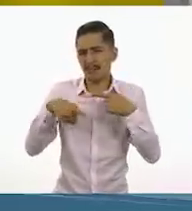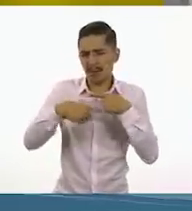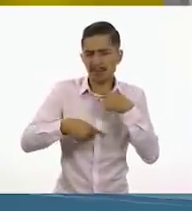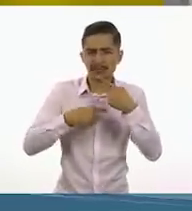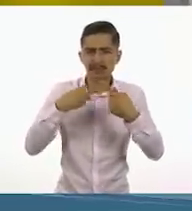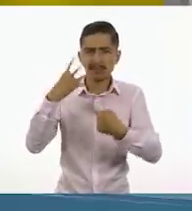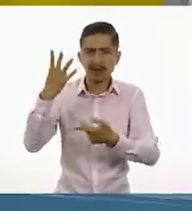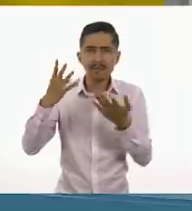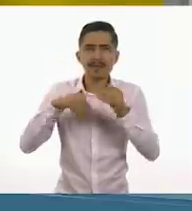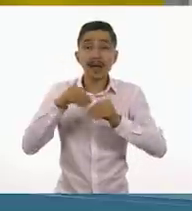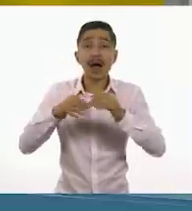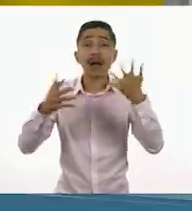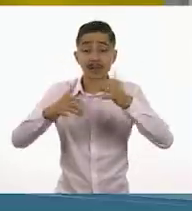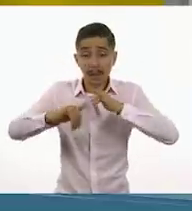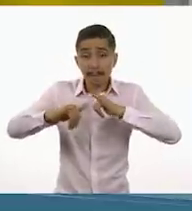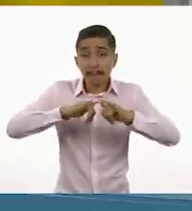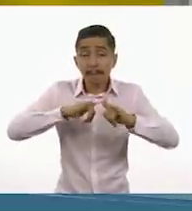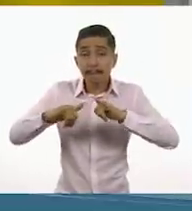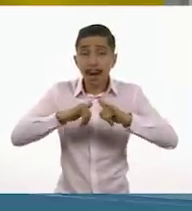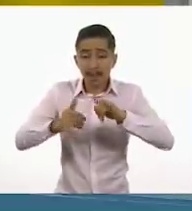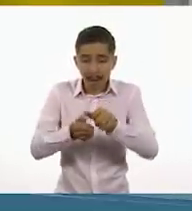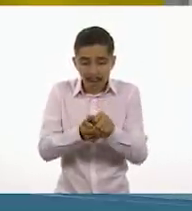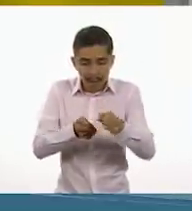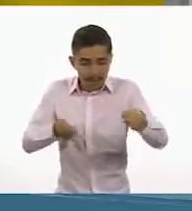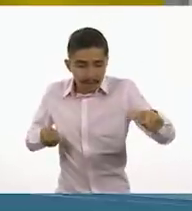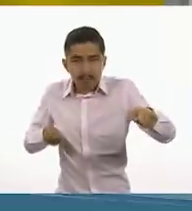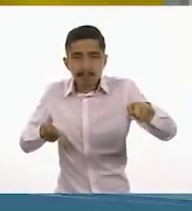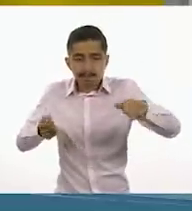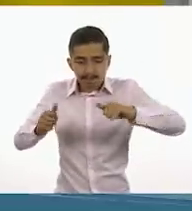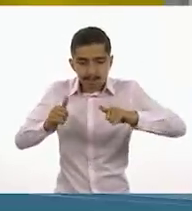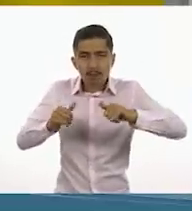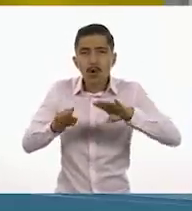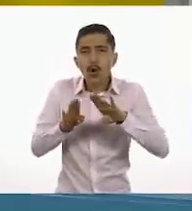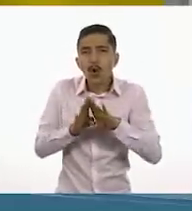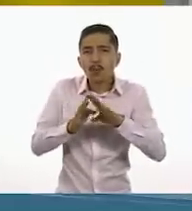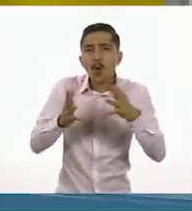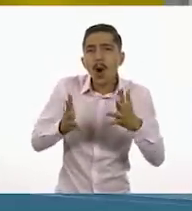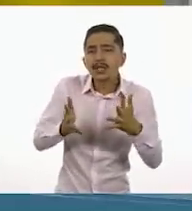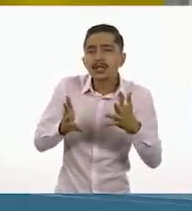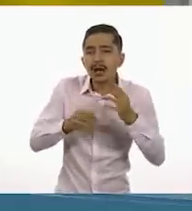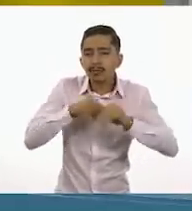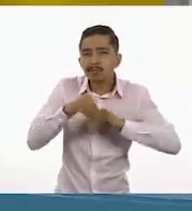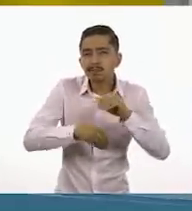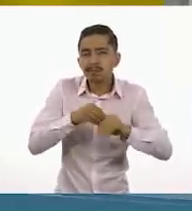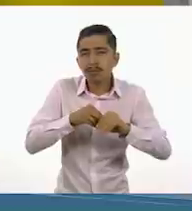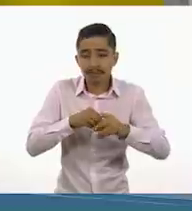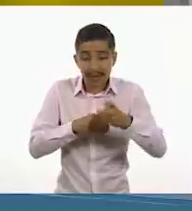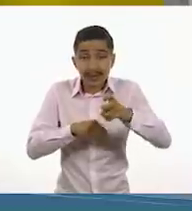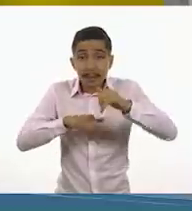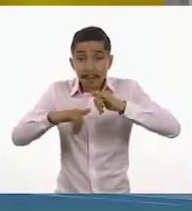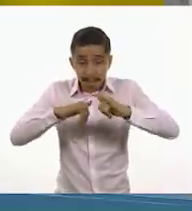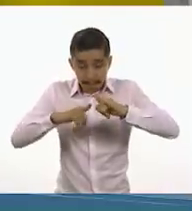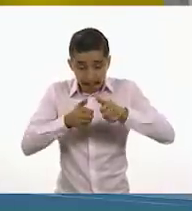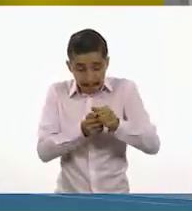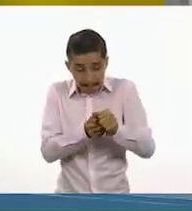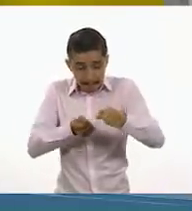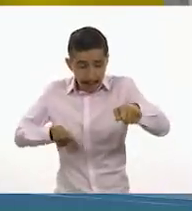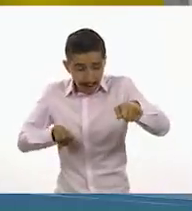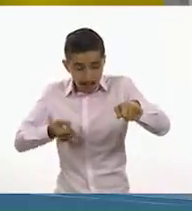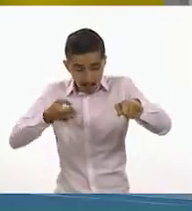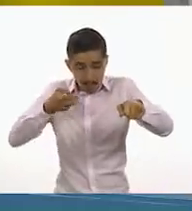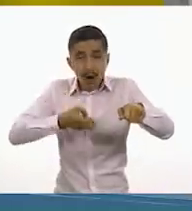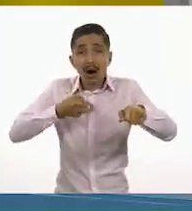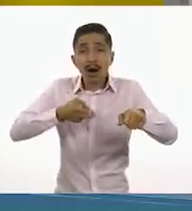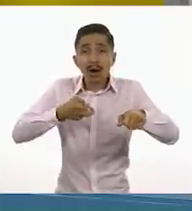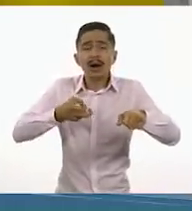se elaboran planos que describen cómo se tienen que fabricar. En estos planos es muy importante señalar la